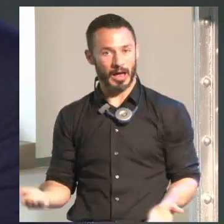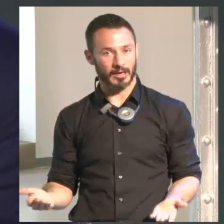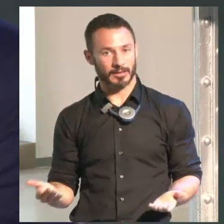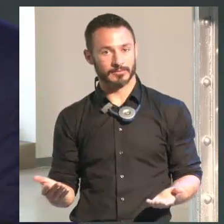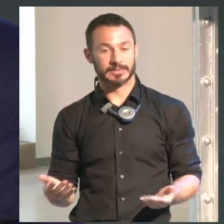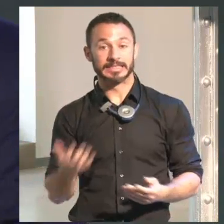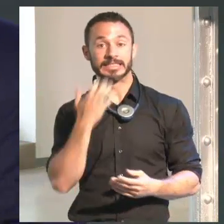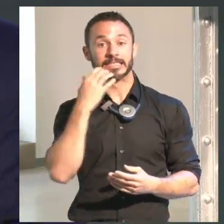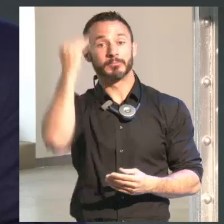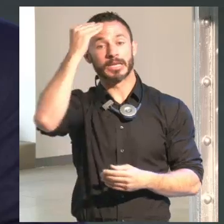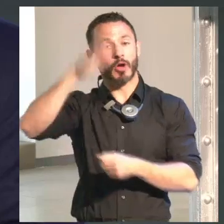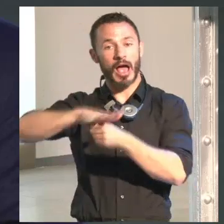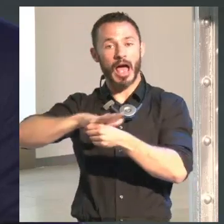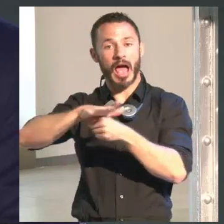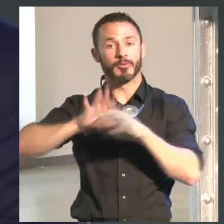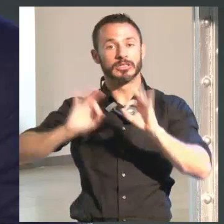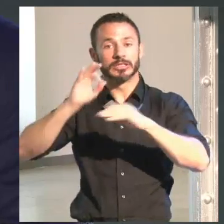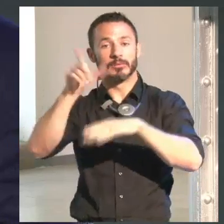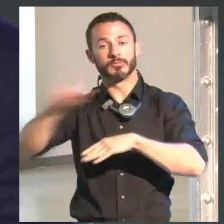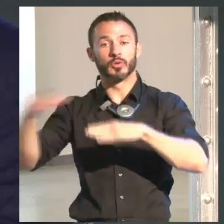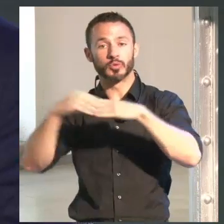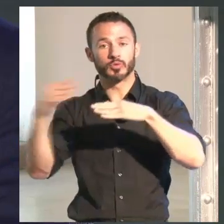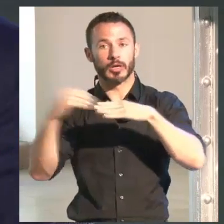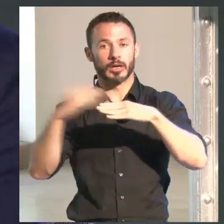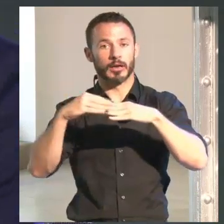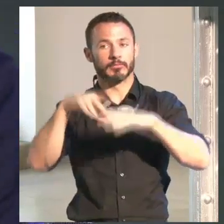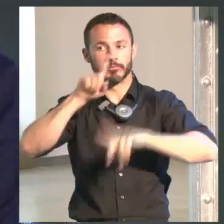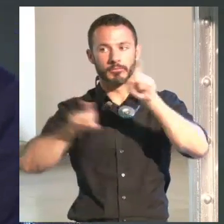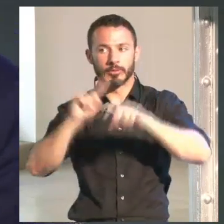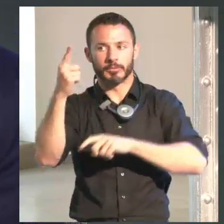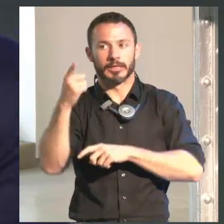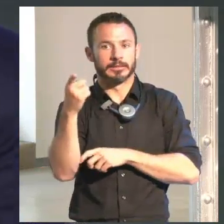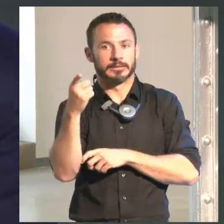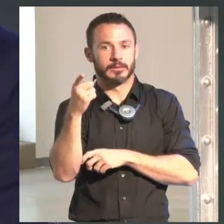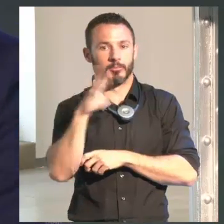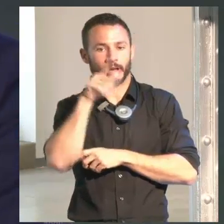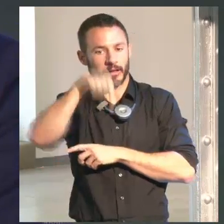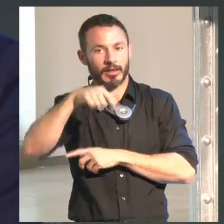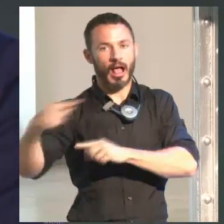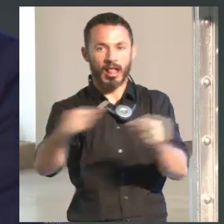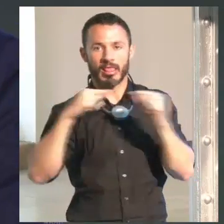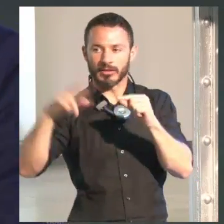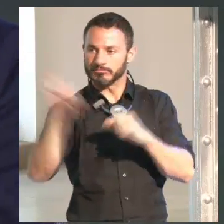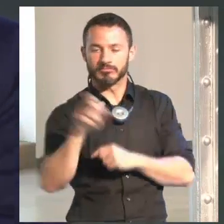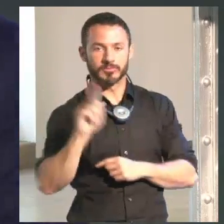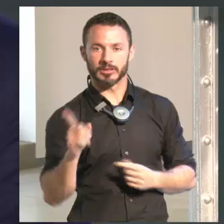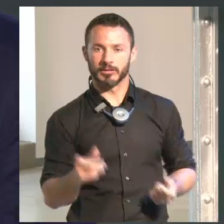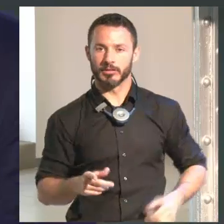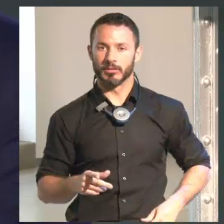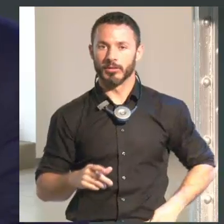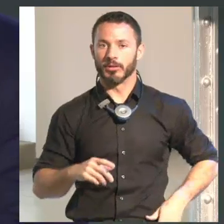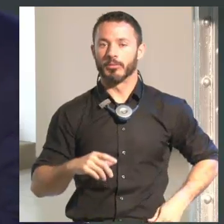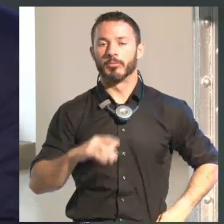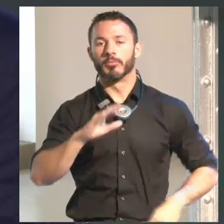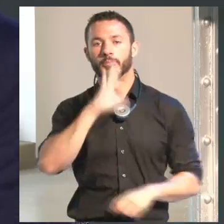pensáramos en el ámbito de los usuarios, la primera pregunta que nos haríamos y nos debería preocupar es ¿por qué no están en este debate? Es decir, ¿por qué somos capaces